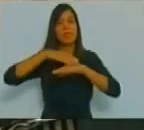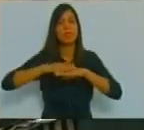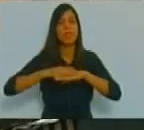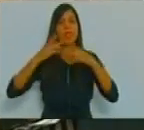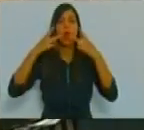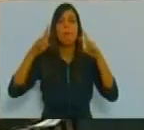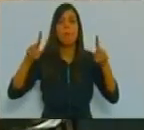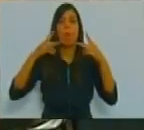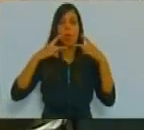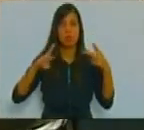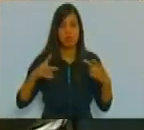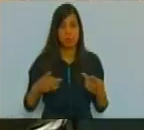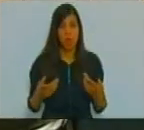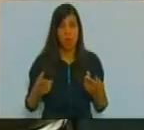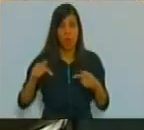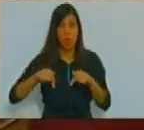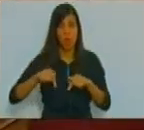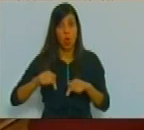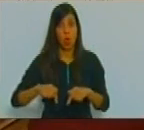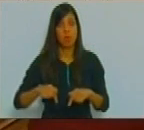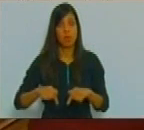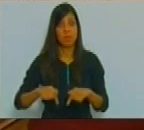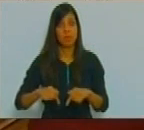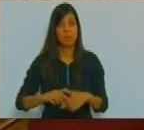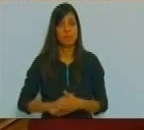hoy mismo el com